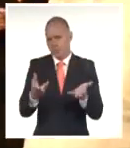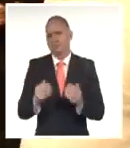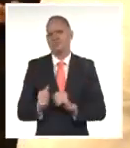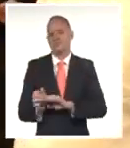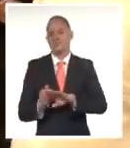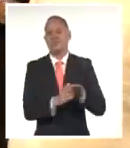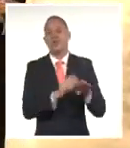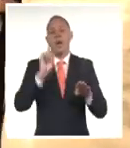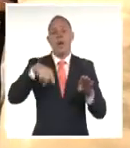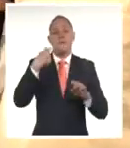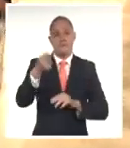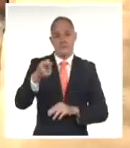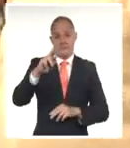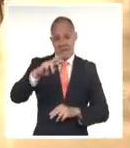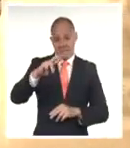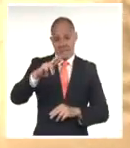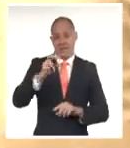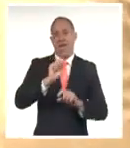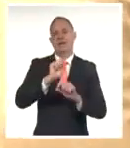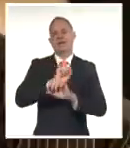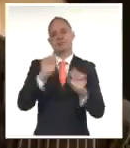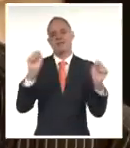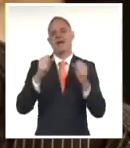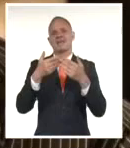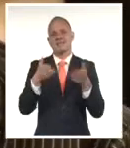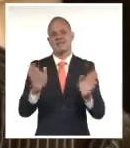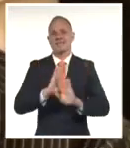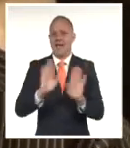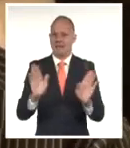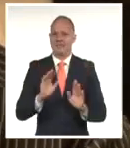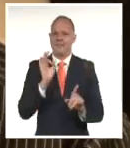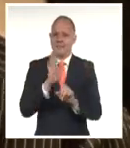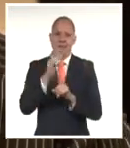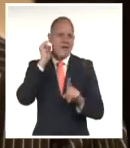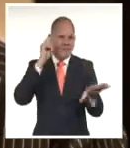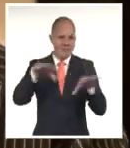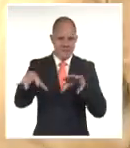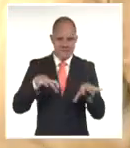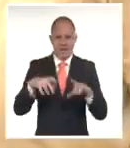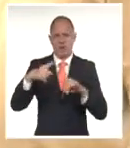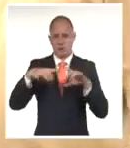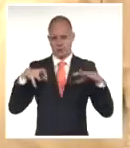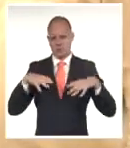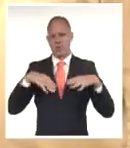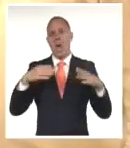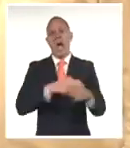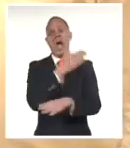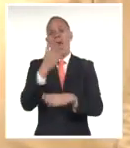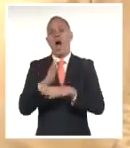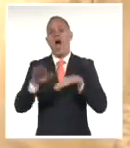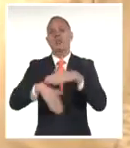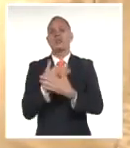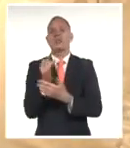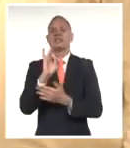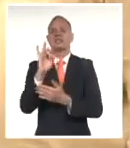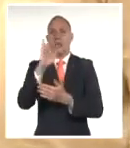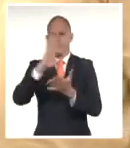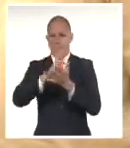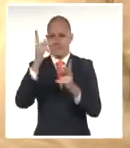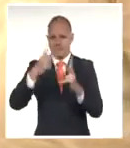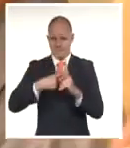este martes en la mañana quedará inaugurada la Feria Internacional de Turismo, evento que se extenderá hasta el próximo sábado 7 de mayo en